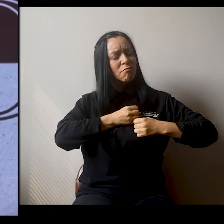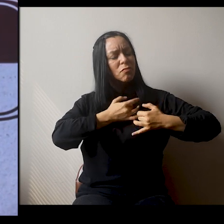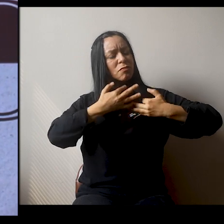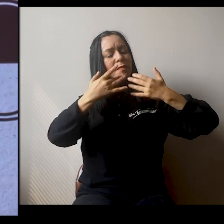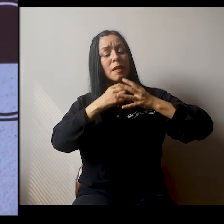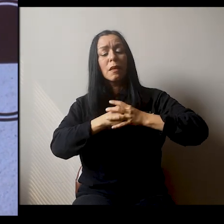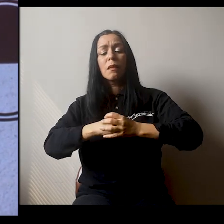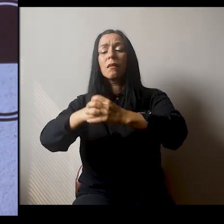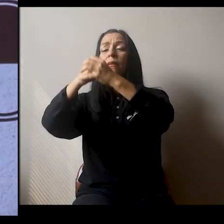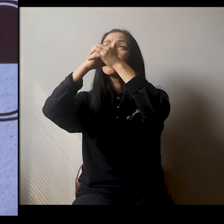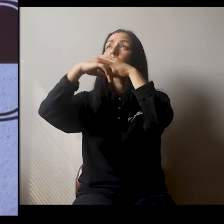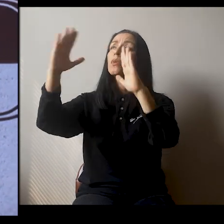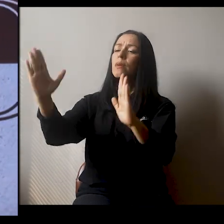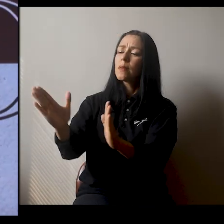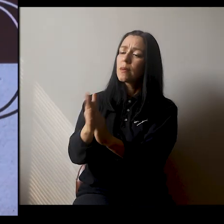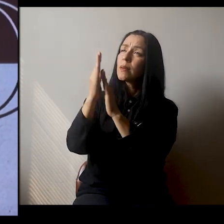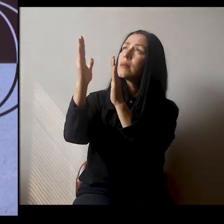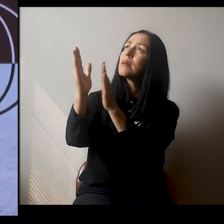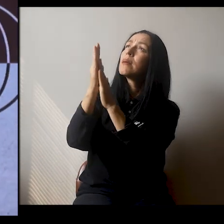de adoración y de alabanza.